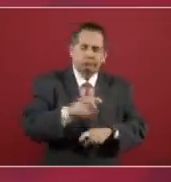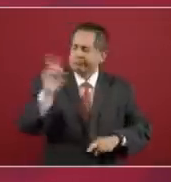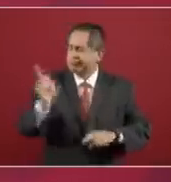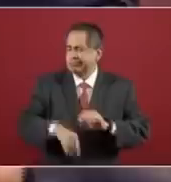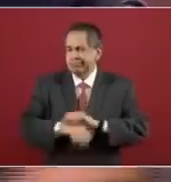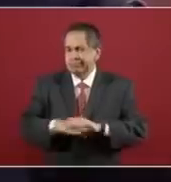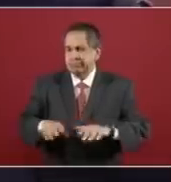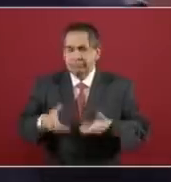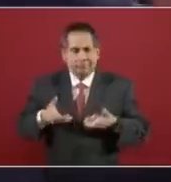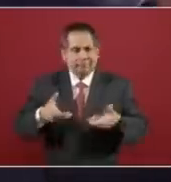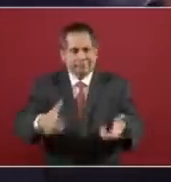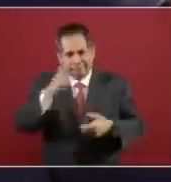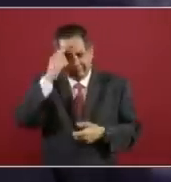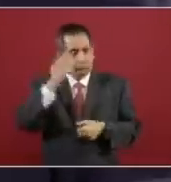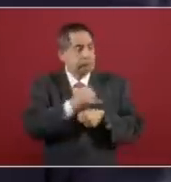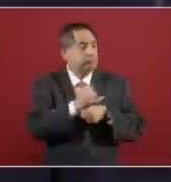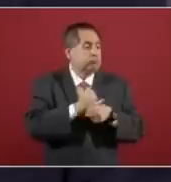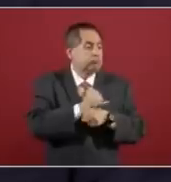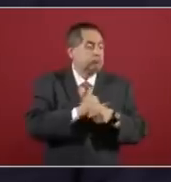de casa